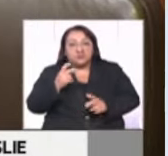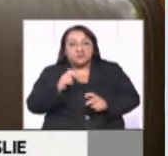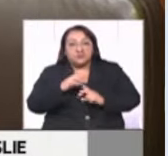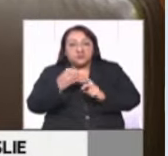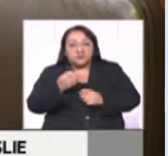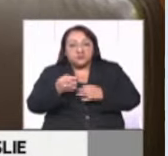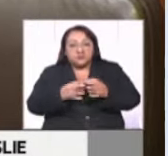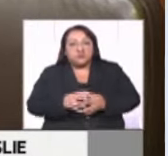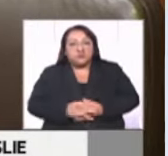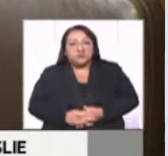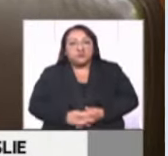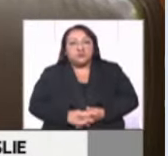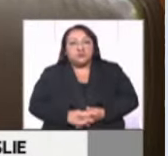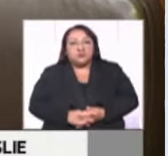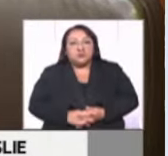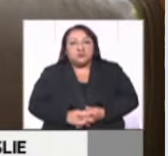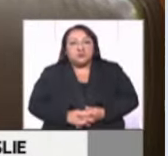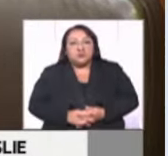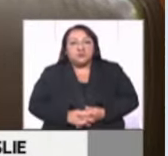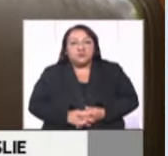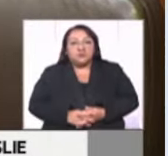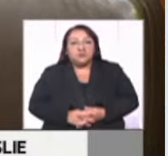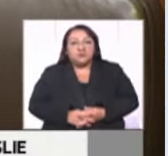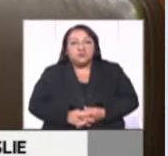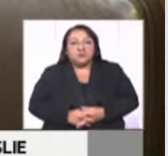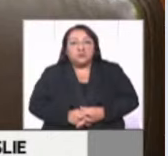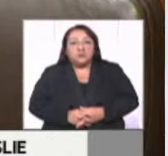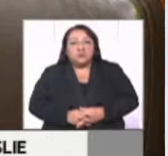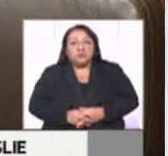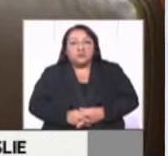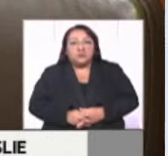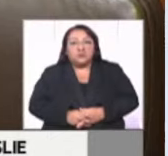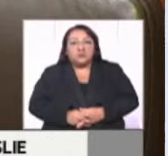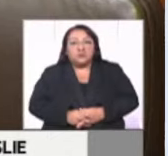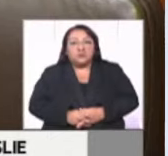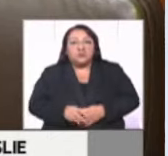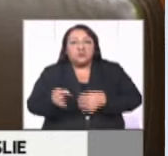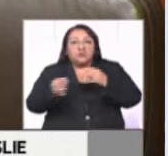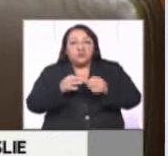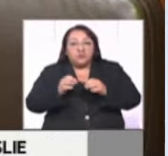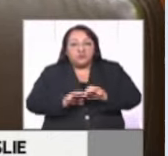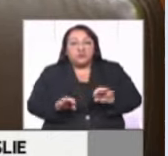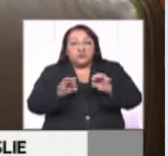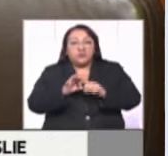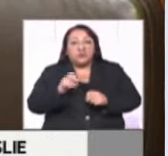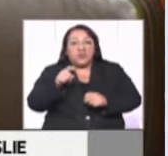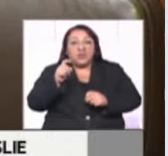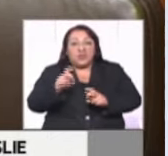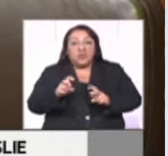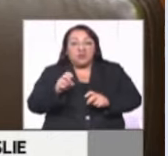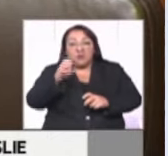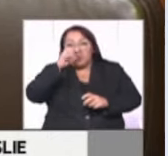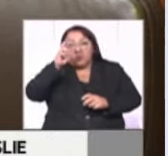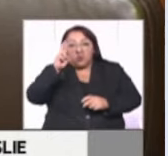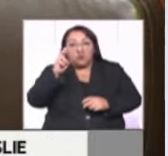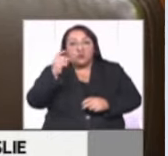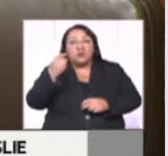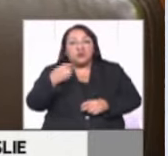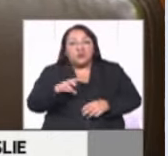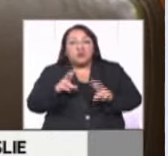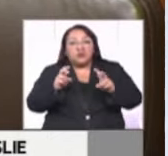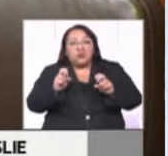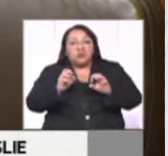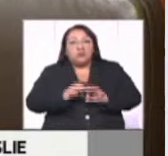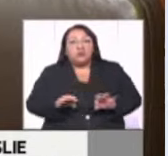venido diciendo que esto es parte de quienes no queremos el patrimonio cultural. Yo quiero señalar categóricamente que en el caso de Cusco, si hay un tema